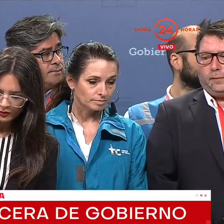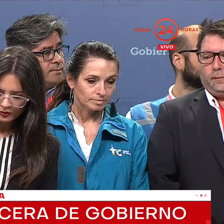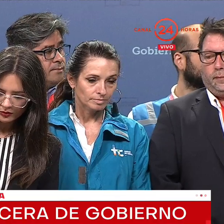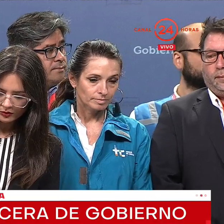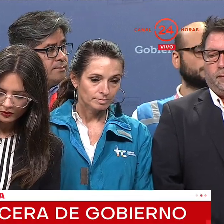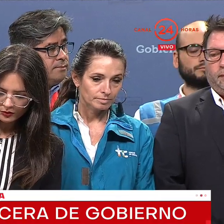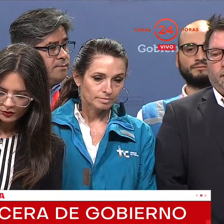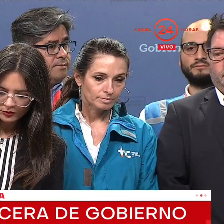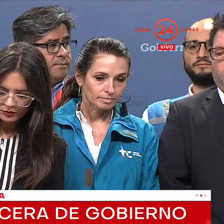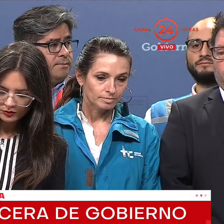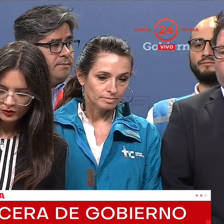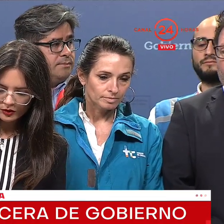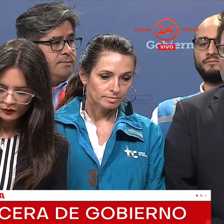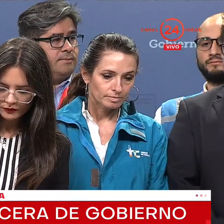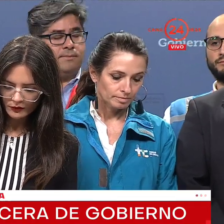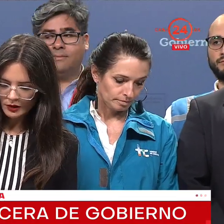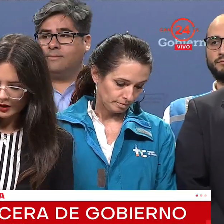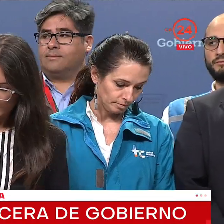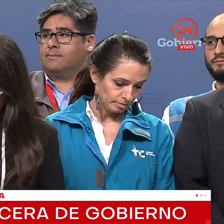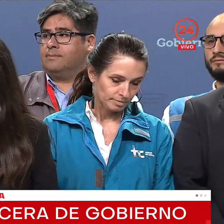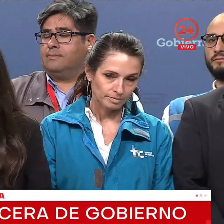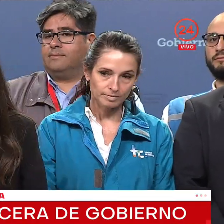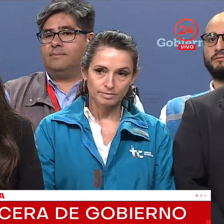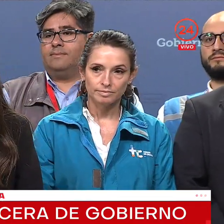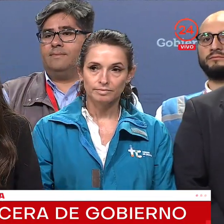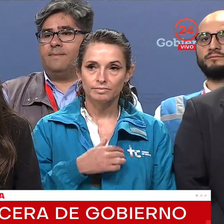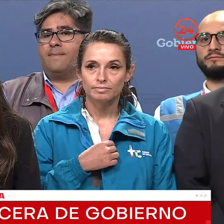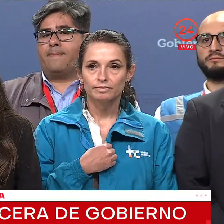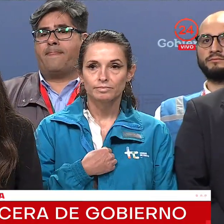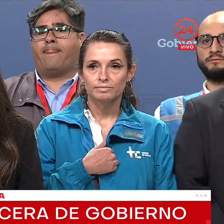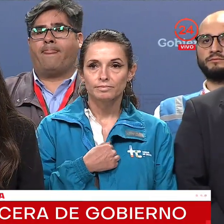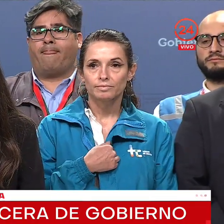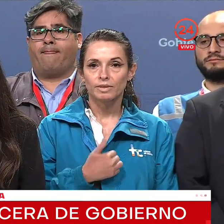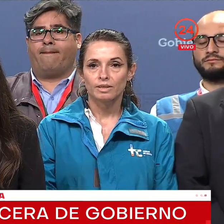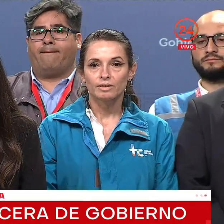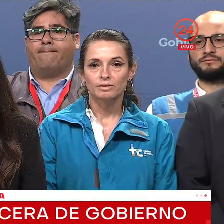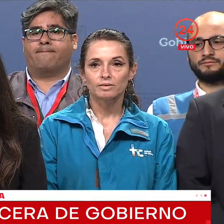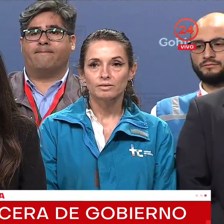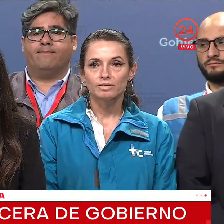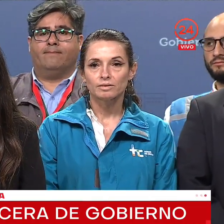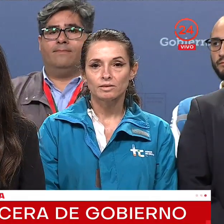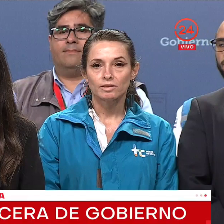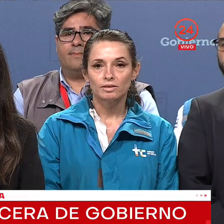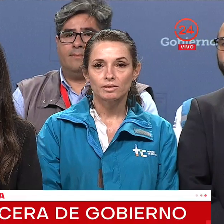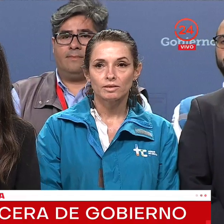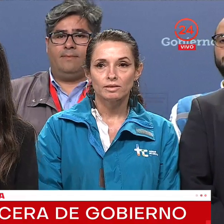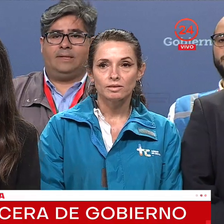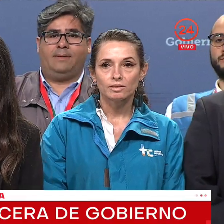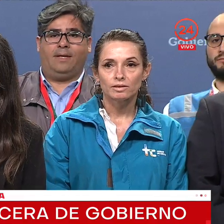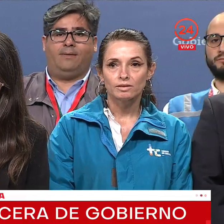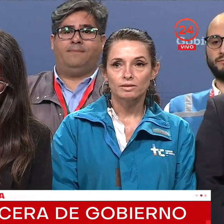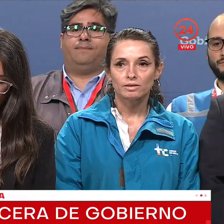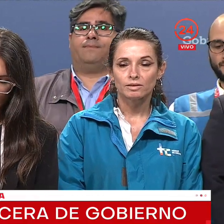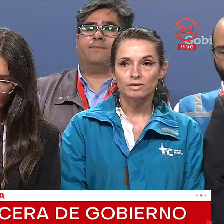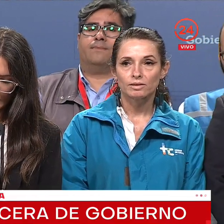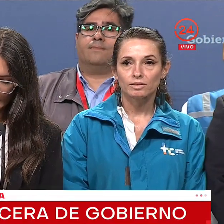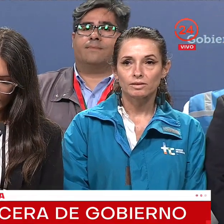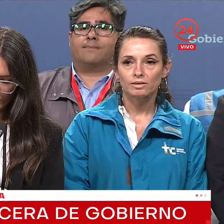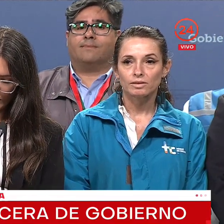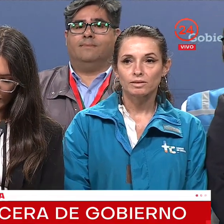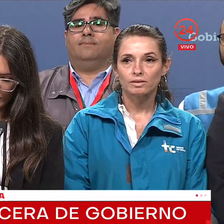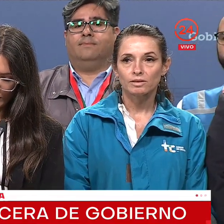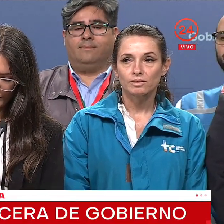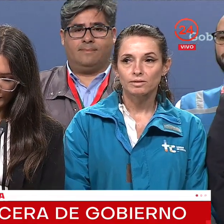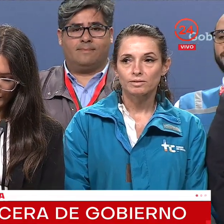esto tras un nuevo informe un nuevo comité perdón de desastres que están ahí junto a